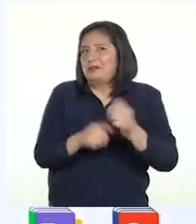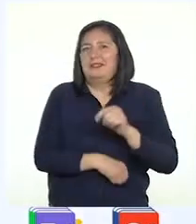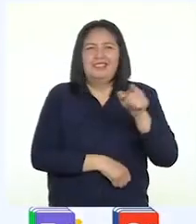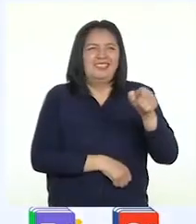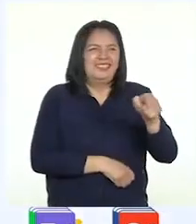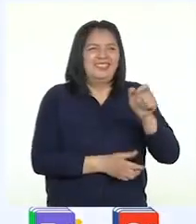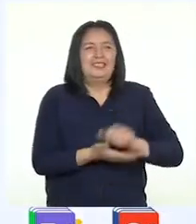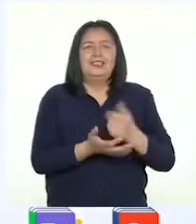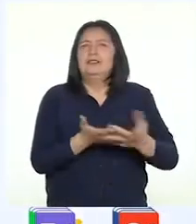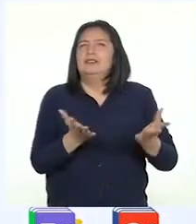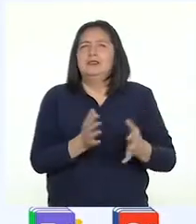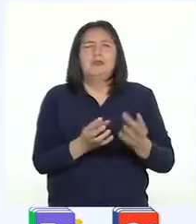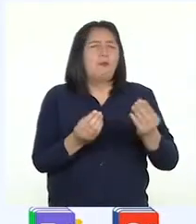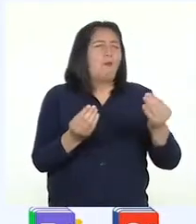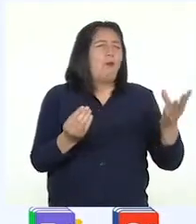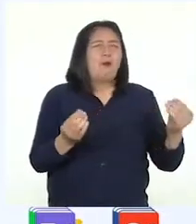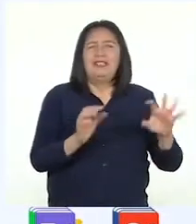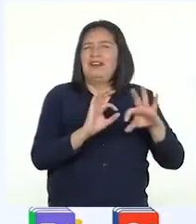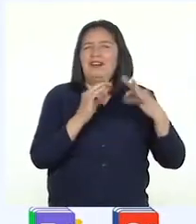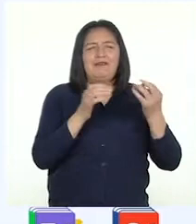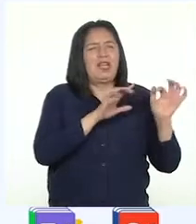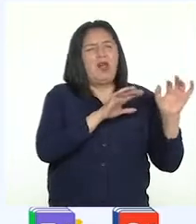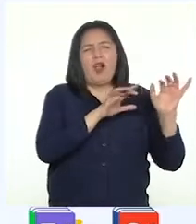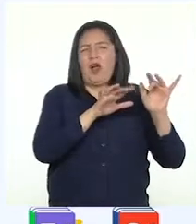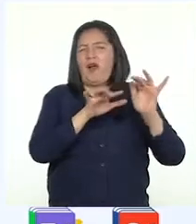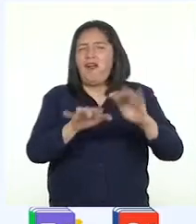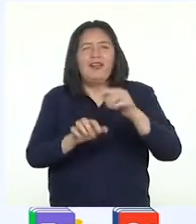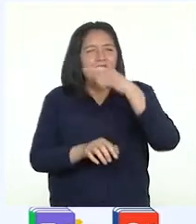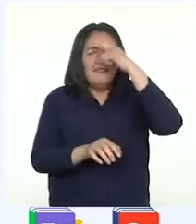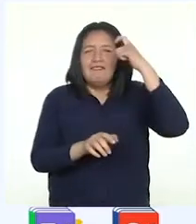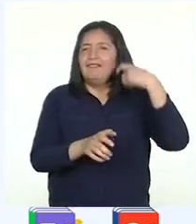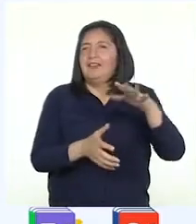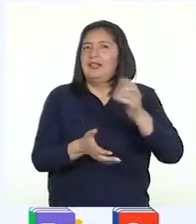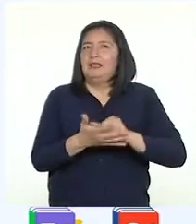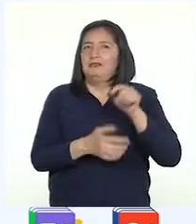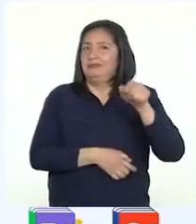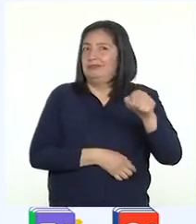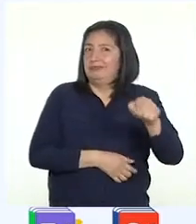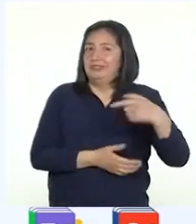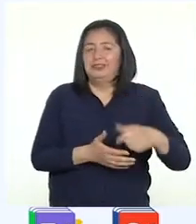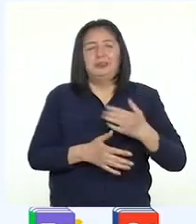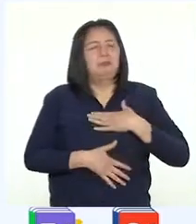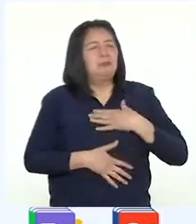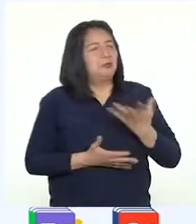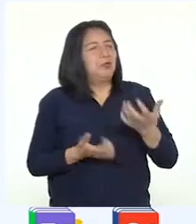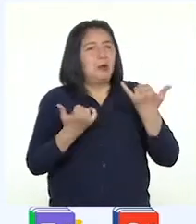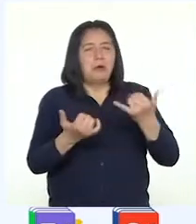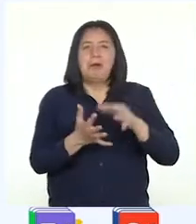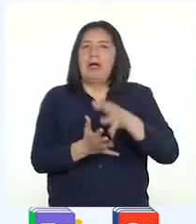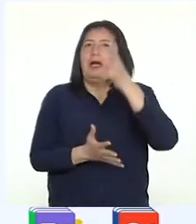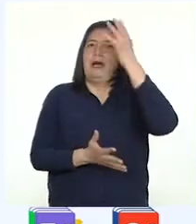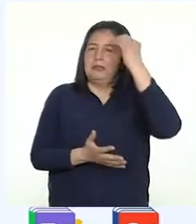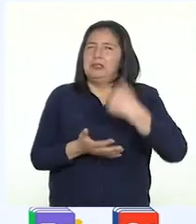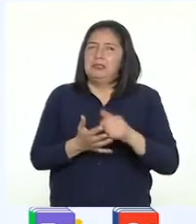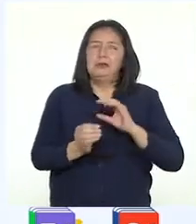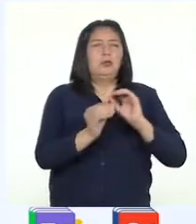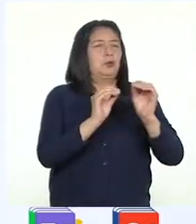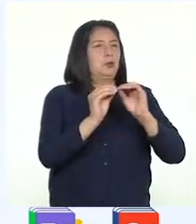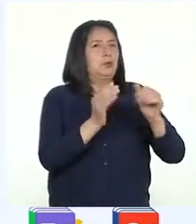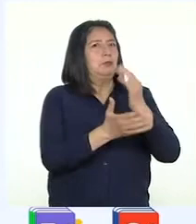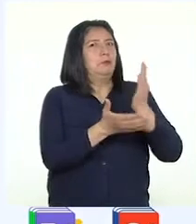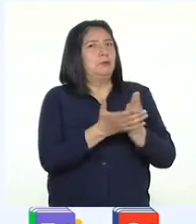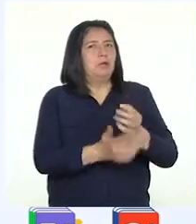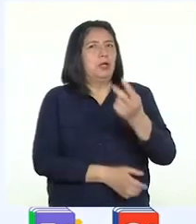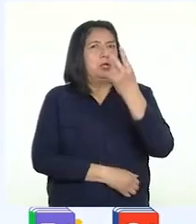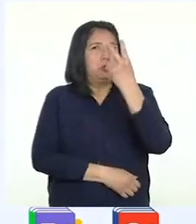Esta actividad moviliza a miles de personas cada verano. Y a partir de esta actividad tan divertida, hoy aprenderemos a resolver problemas